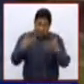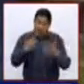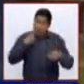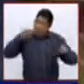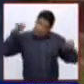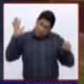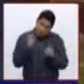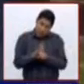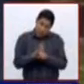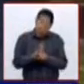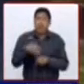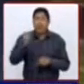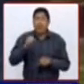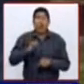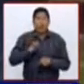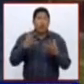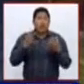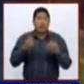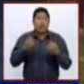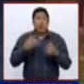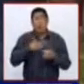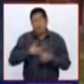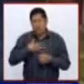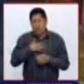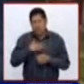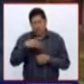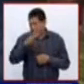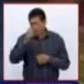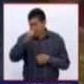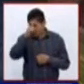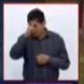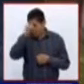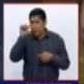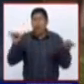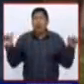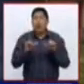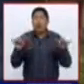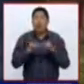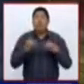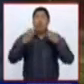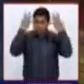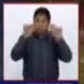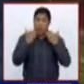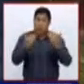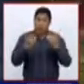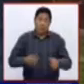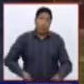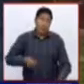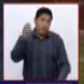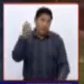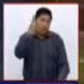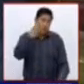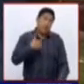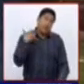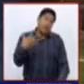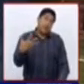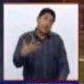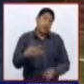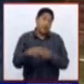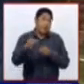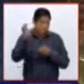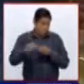está comprometiendo frente al canal. Yo le quedo también de igual manera. Muchas gracias, que así se cumpla,